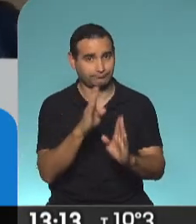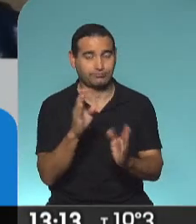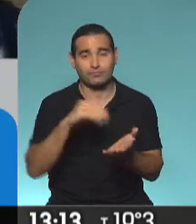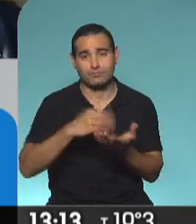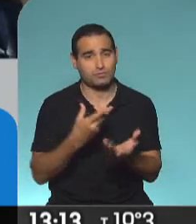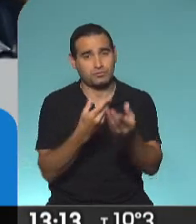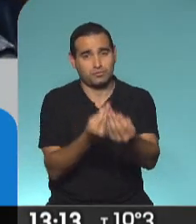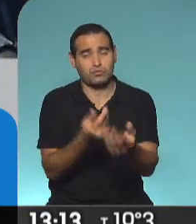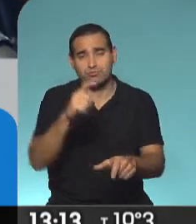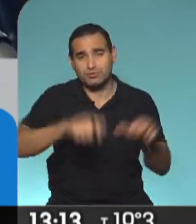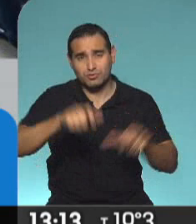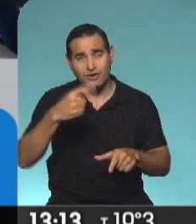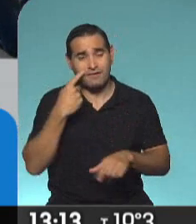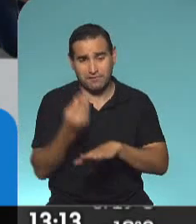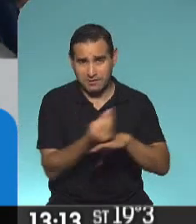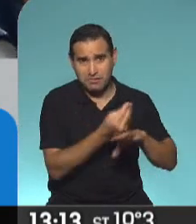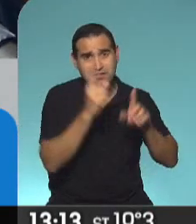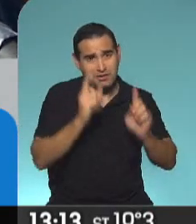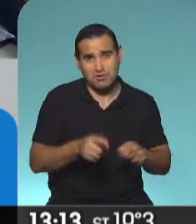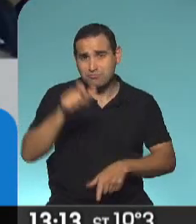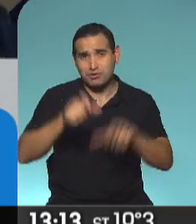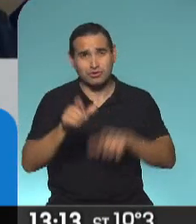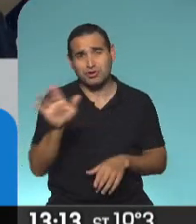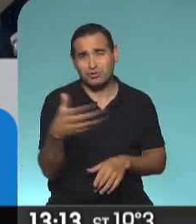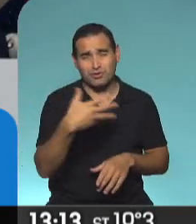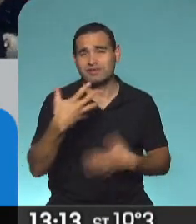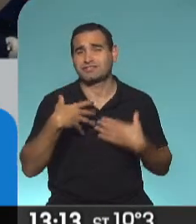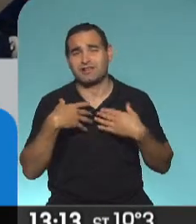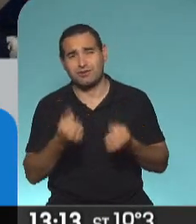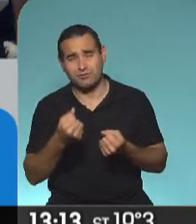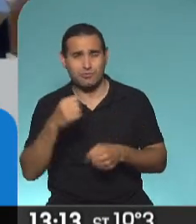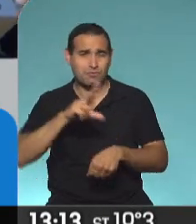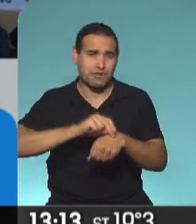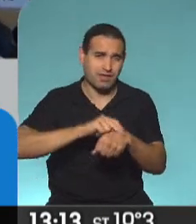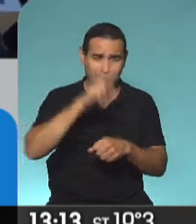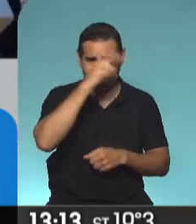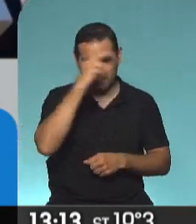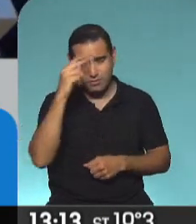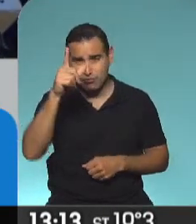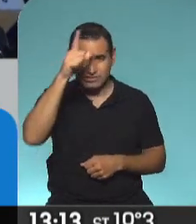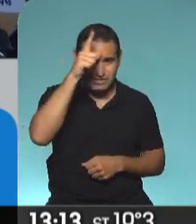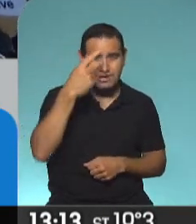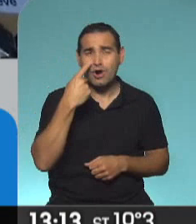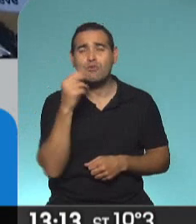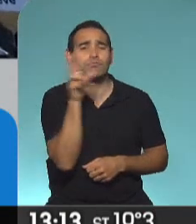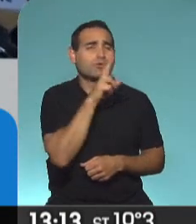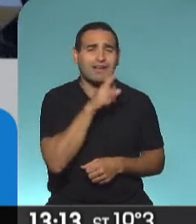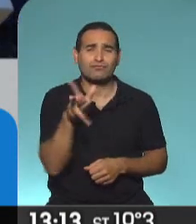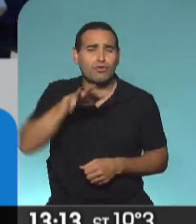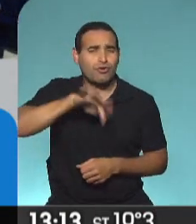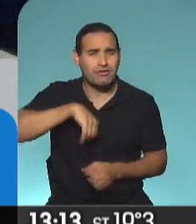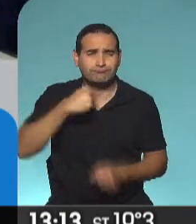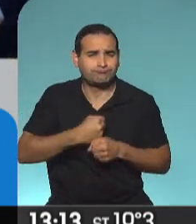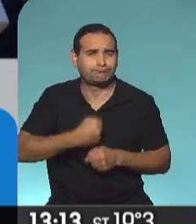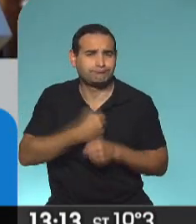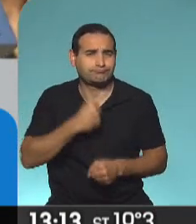acompañando no solamente a los vecinos sino a toda la gente de salud, a la policía, a todos aquellos hombres y mujeres que todos los días están